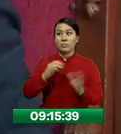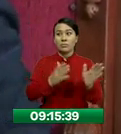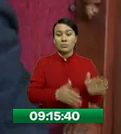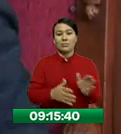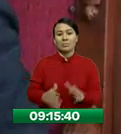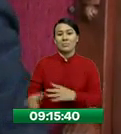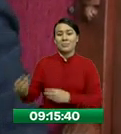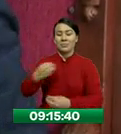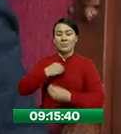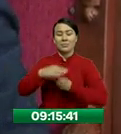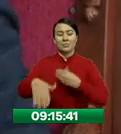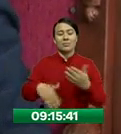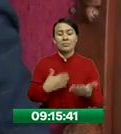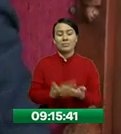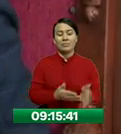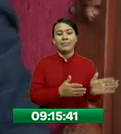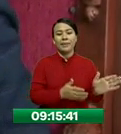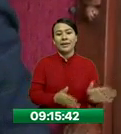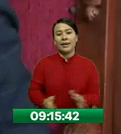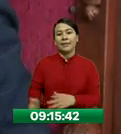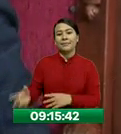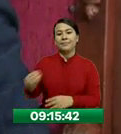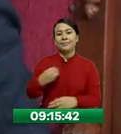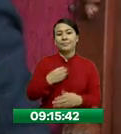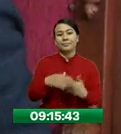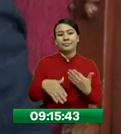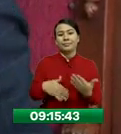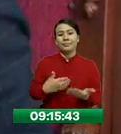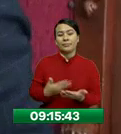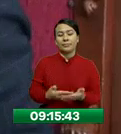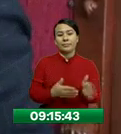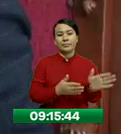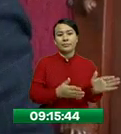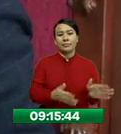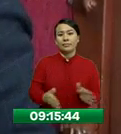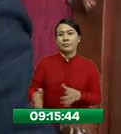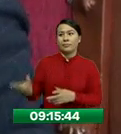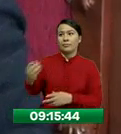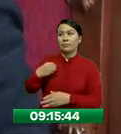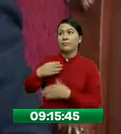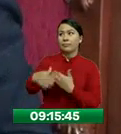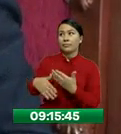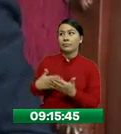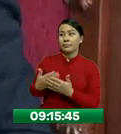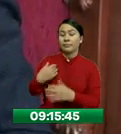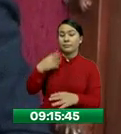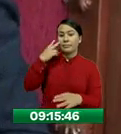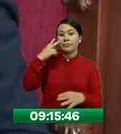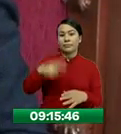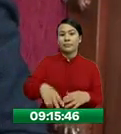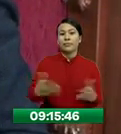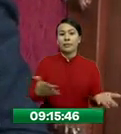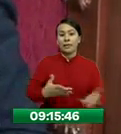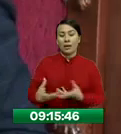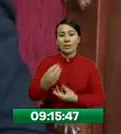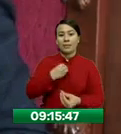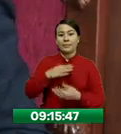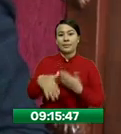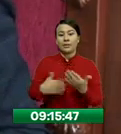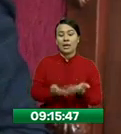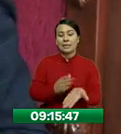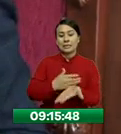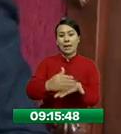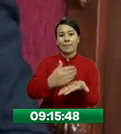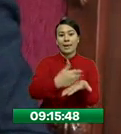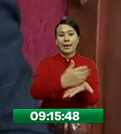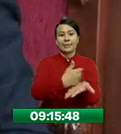inmediata, la renuncia del señor director de ordenamiento territorial, la separación